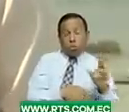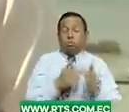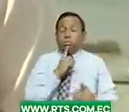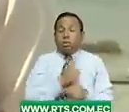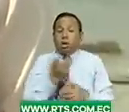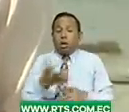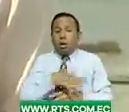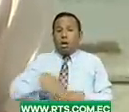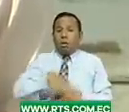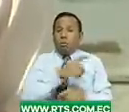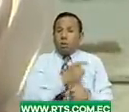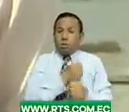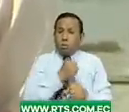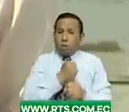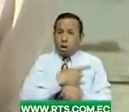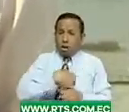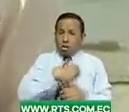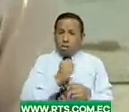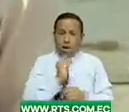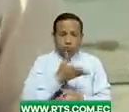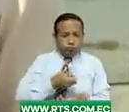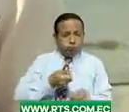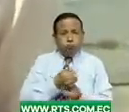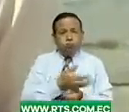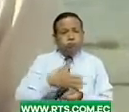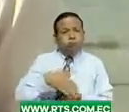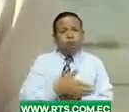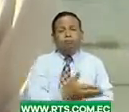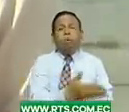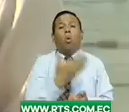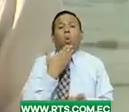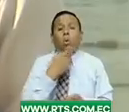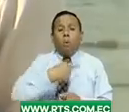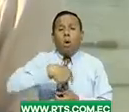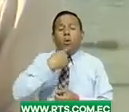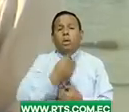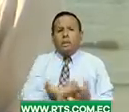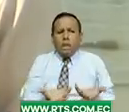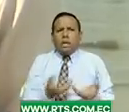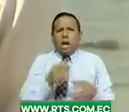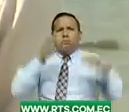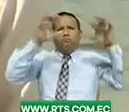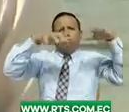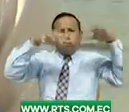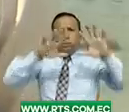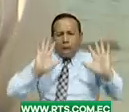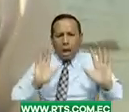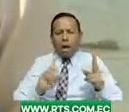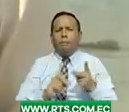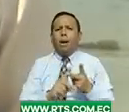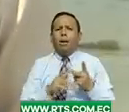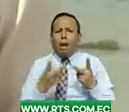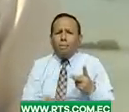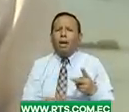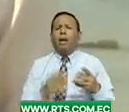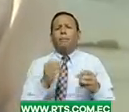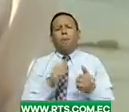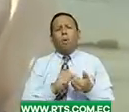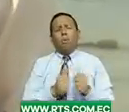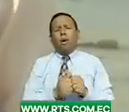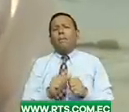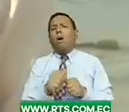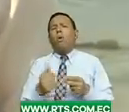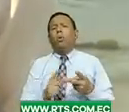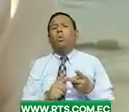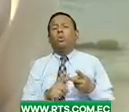Niño, tendrían que enfrentar otro inconveniente, que es la delincuencia que los está golpeando desde hace varios años. Que está prácticamente,